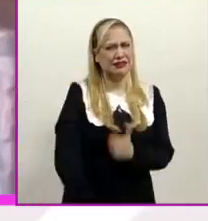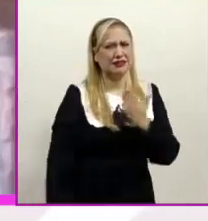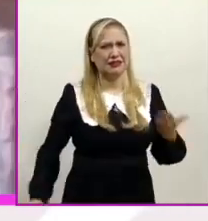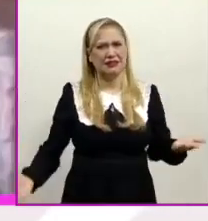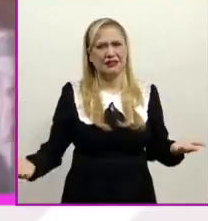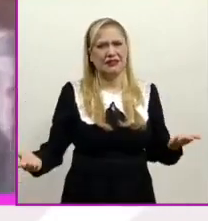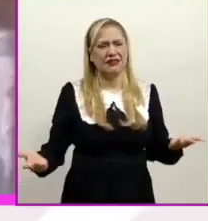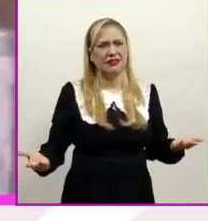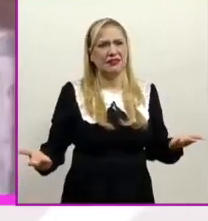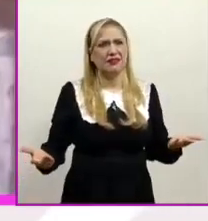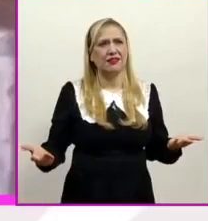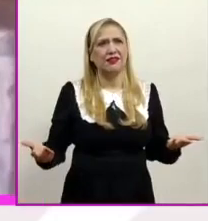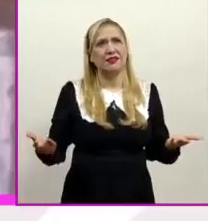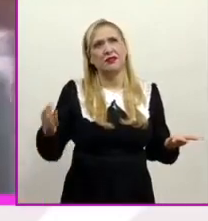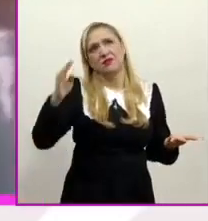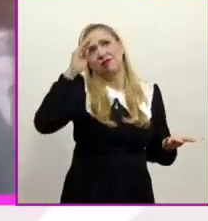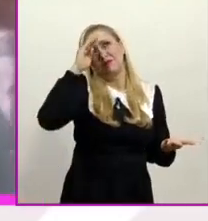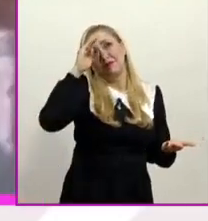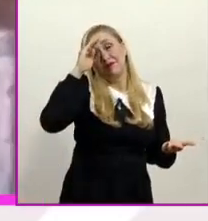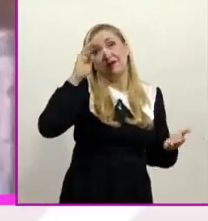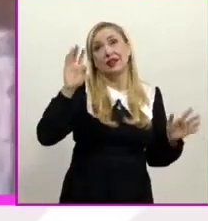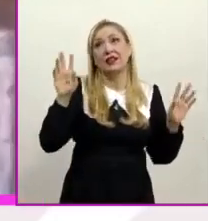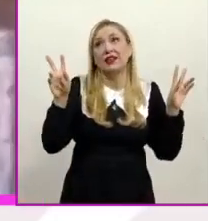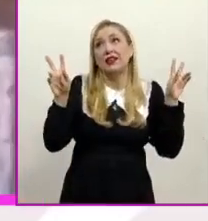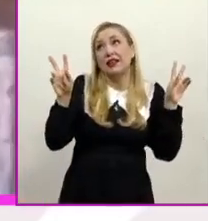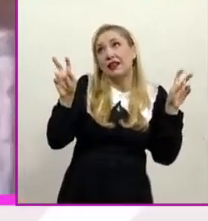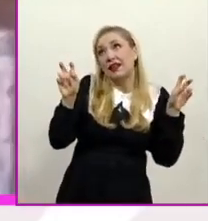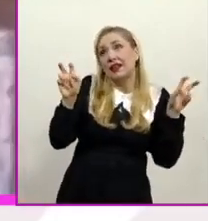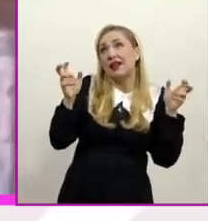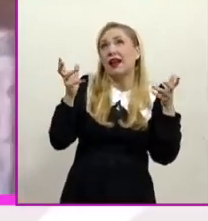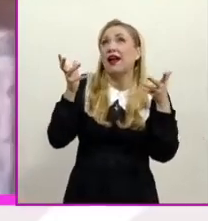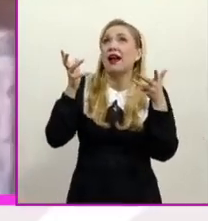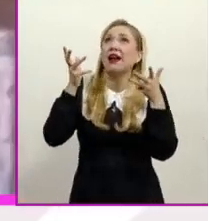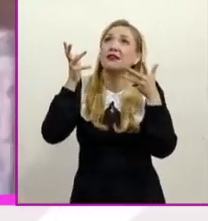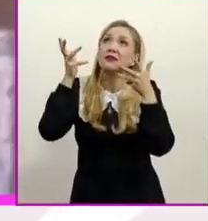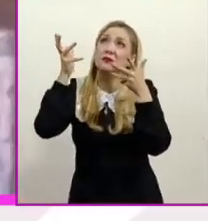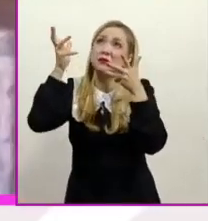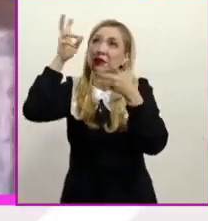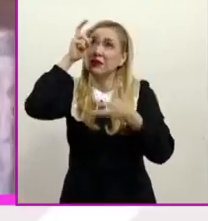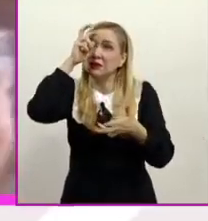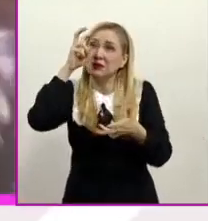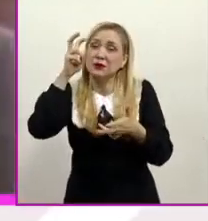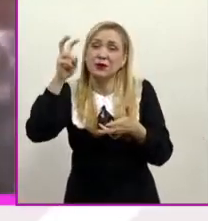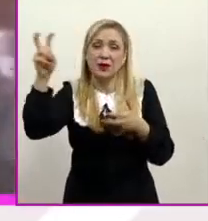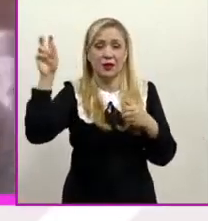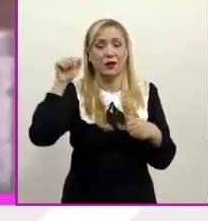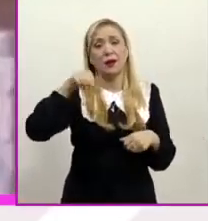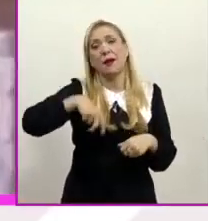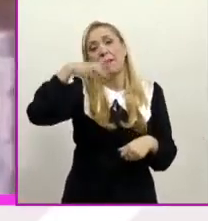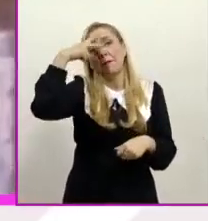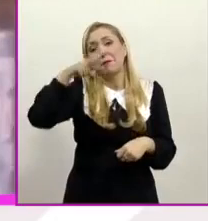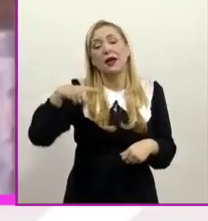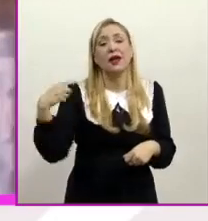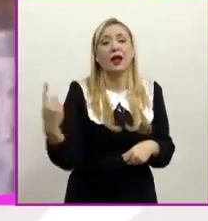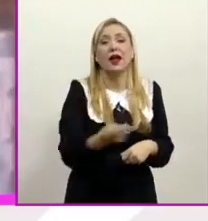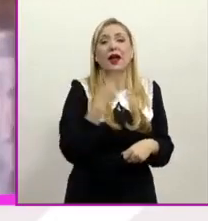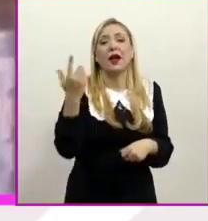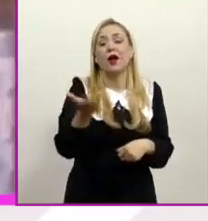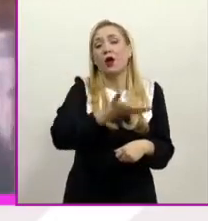como aspirar a, o el latino aspiracional, el constructo del mexicano